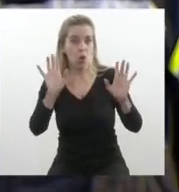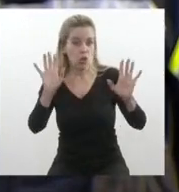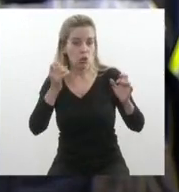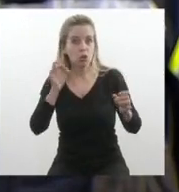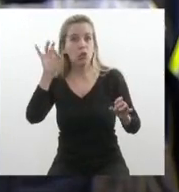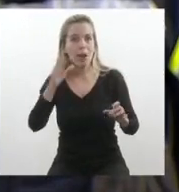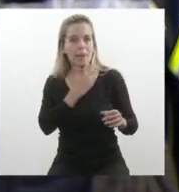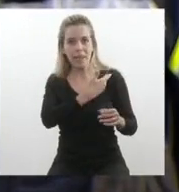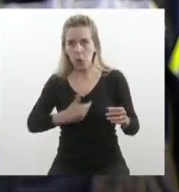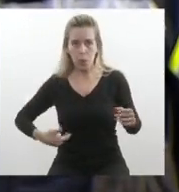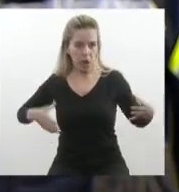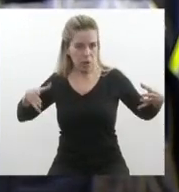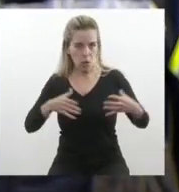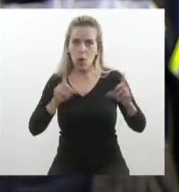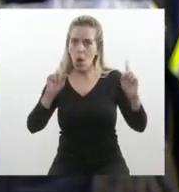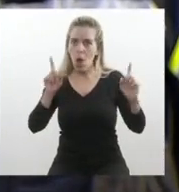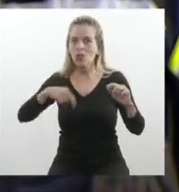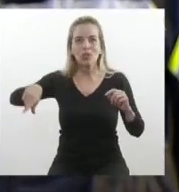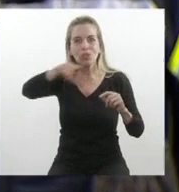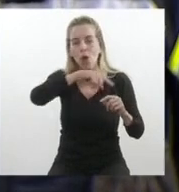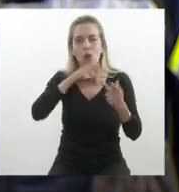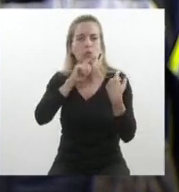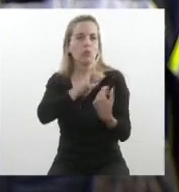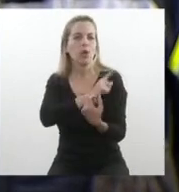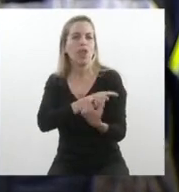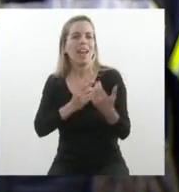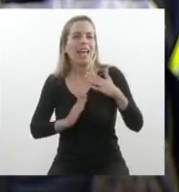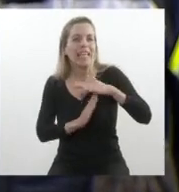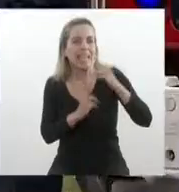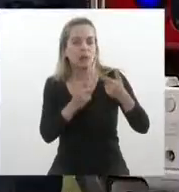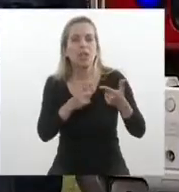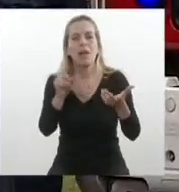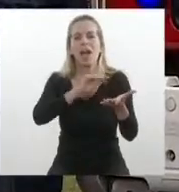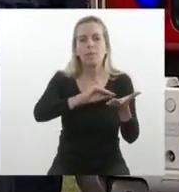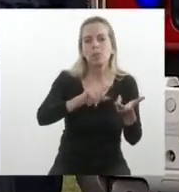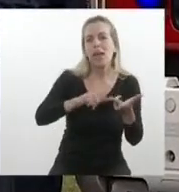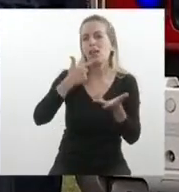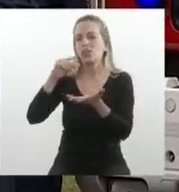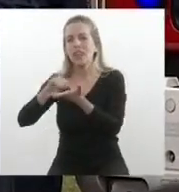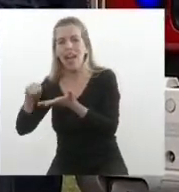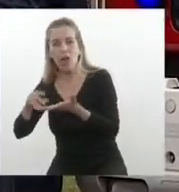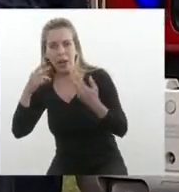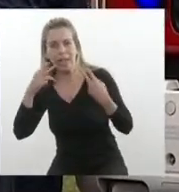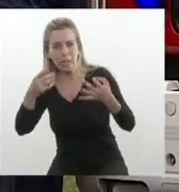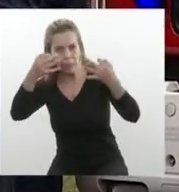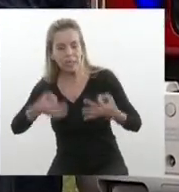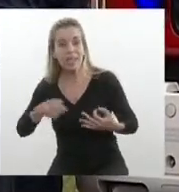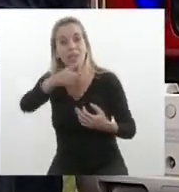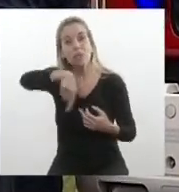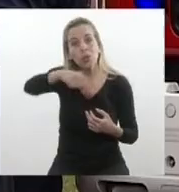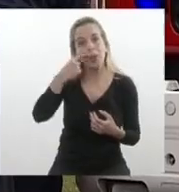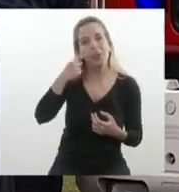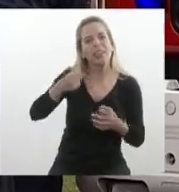gobierno, no solo de los que estamos en el Poder Ejecutivo, no solo de los diputados y de los senadores, sino que sientan que hay una